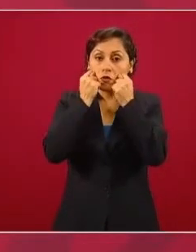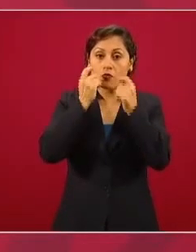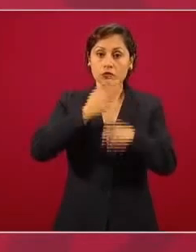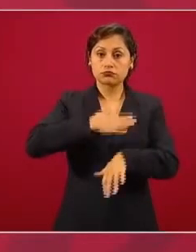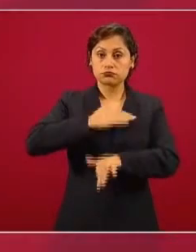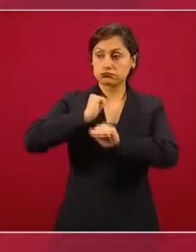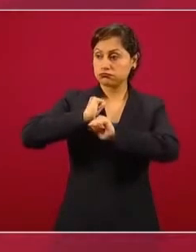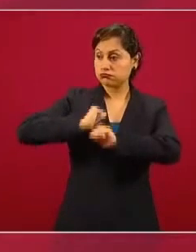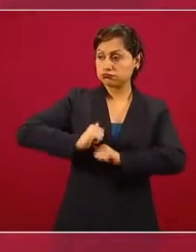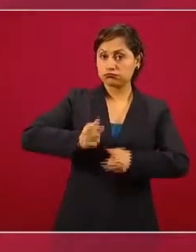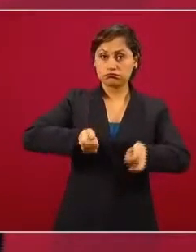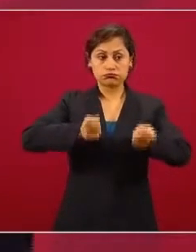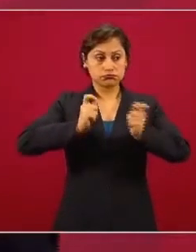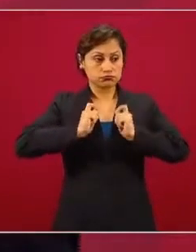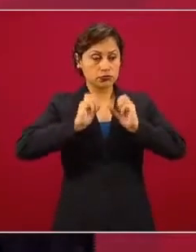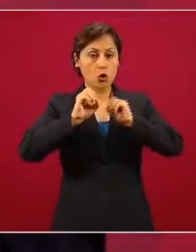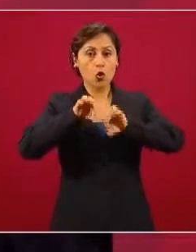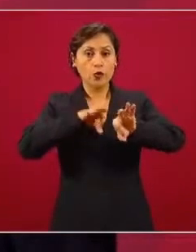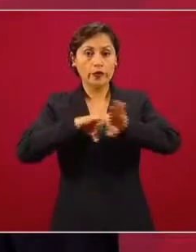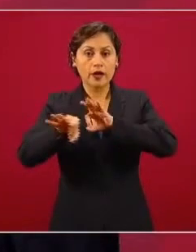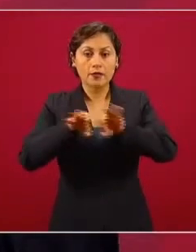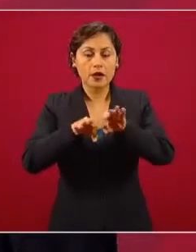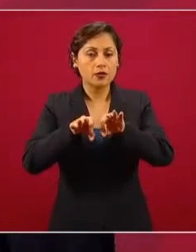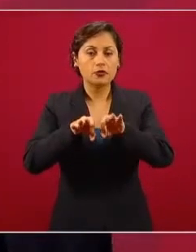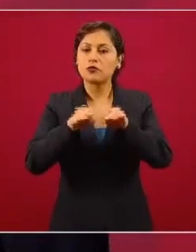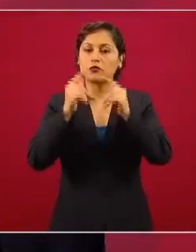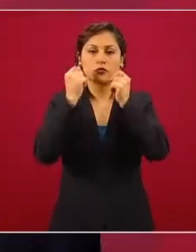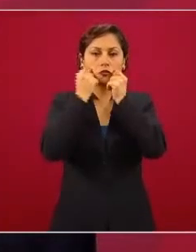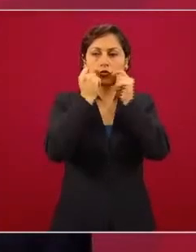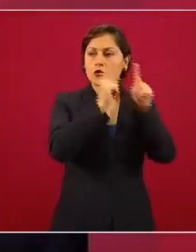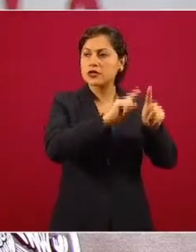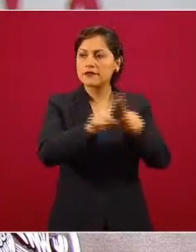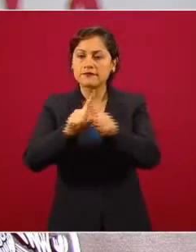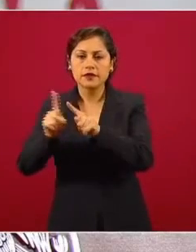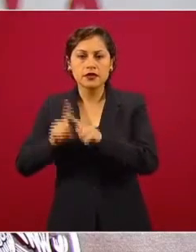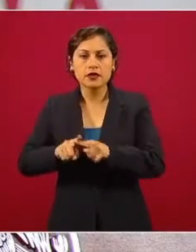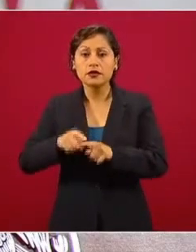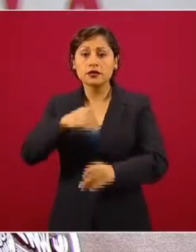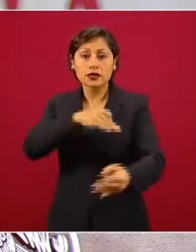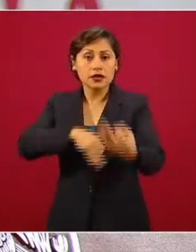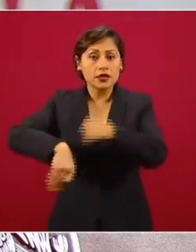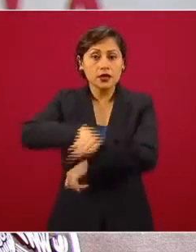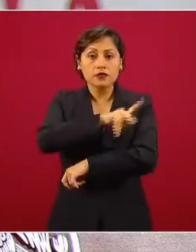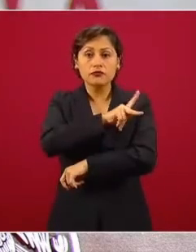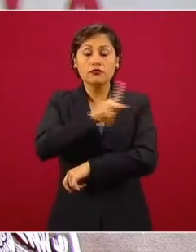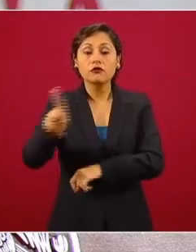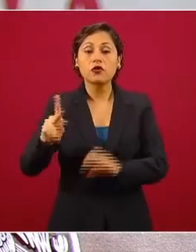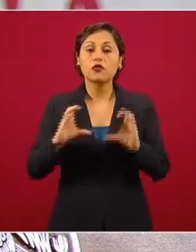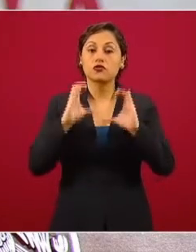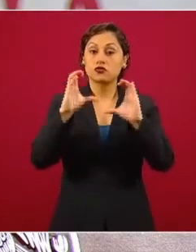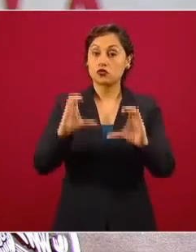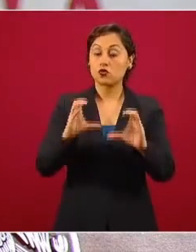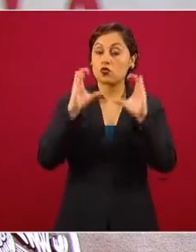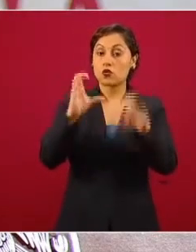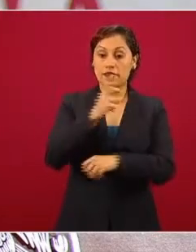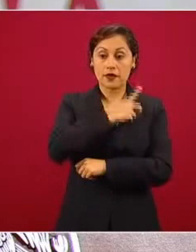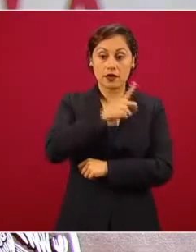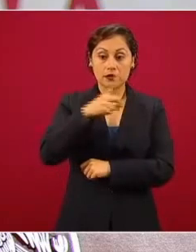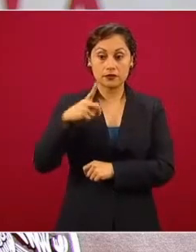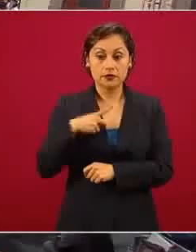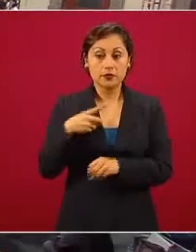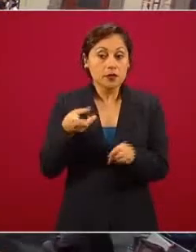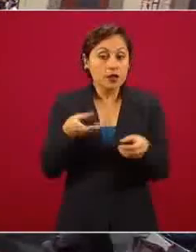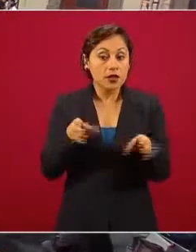desempeño o trabajo. Todos tenemos que cuidarnos, no